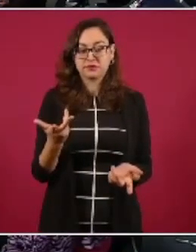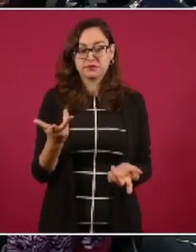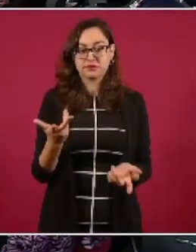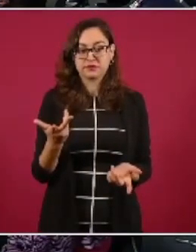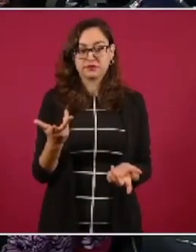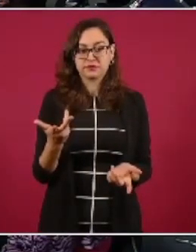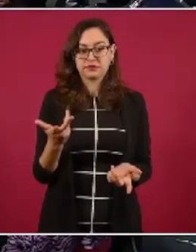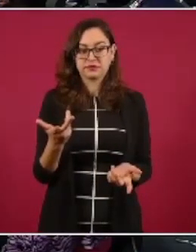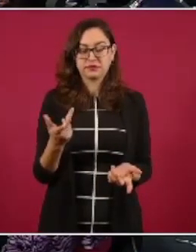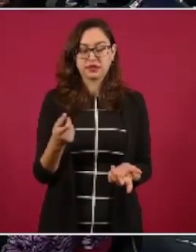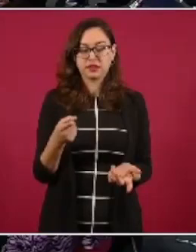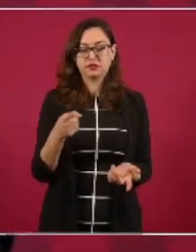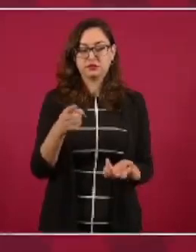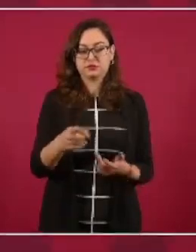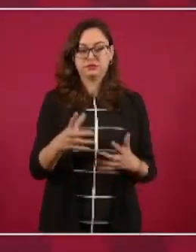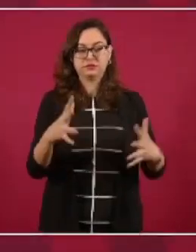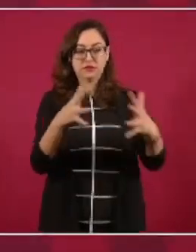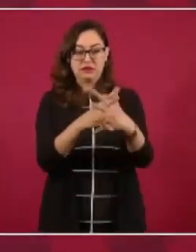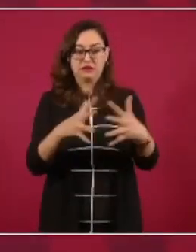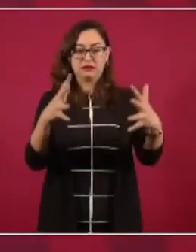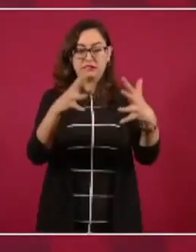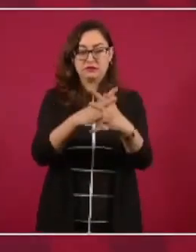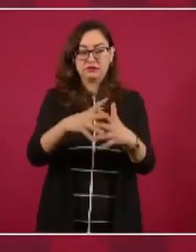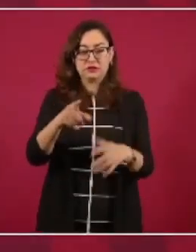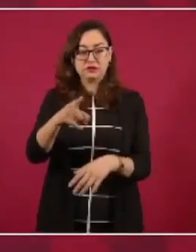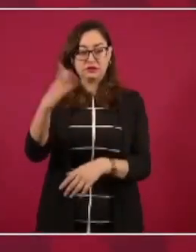líderes famosos de la delincuencia,